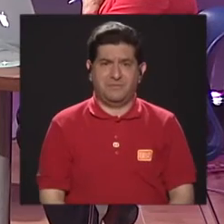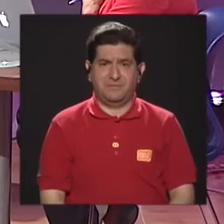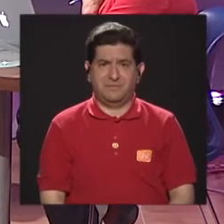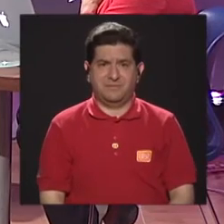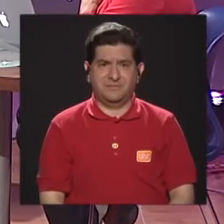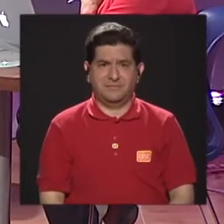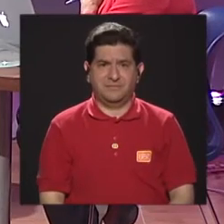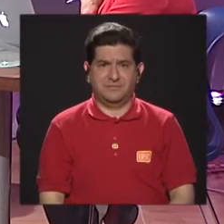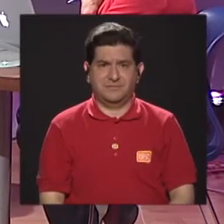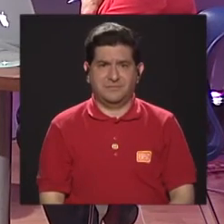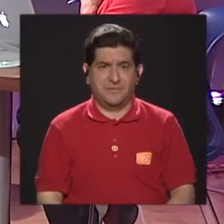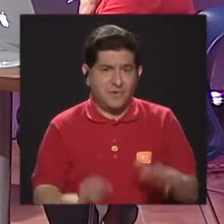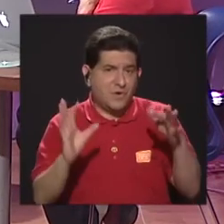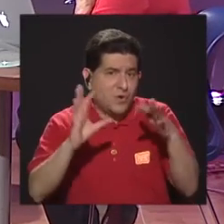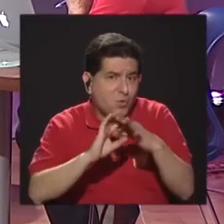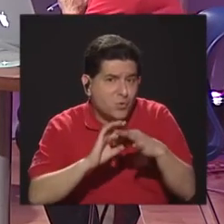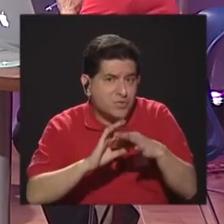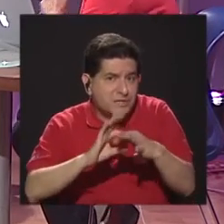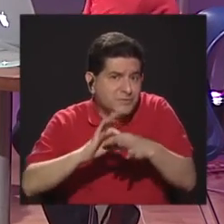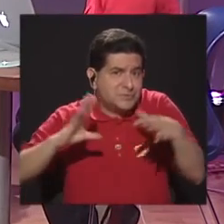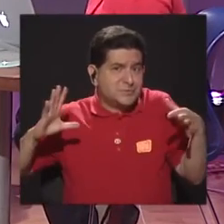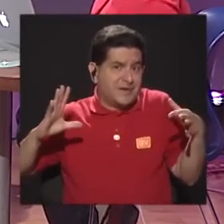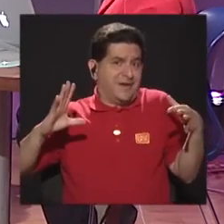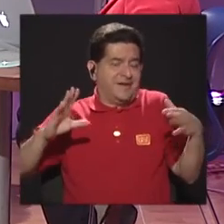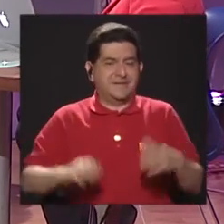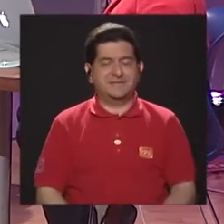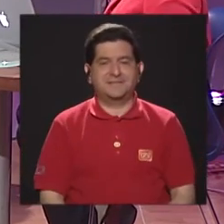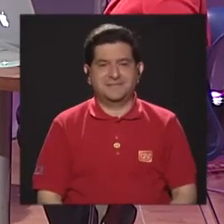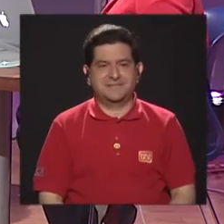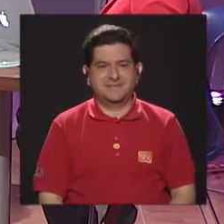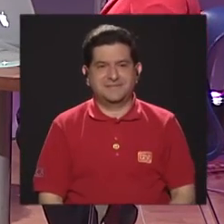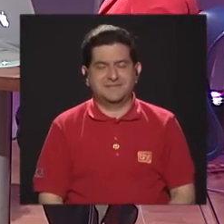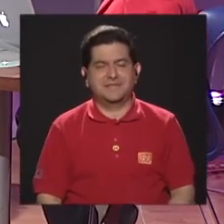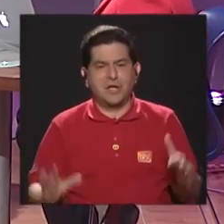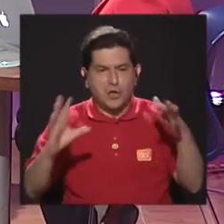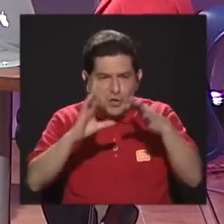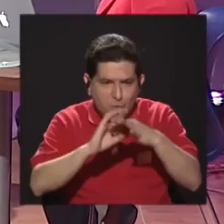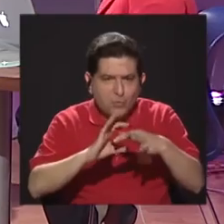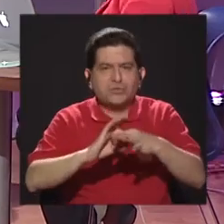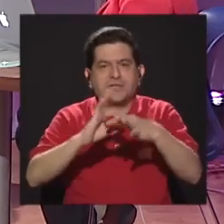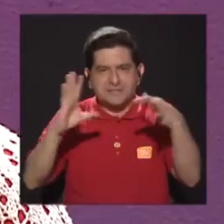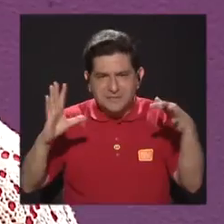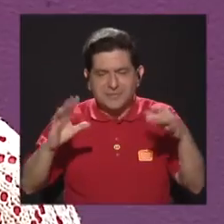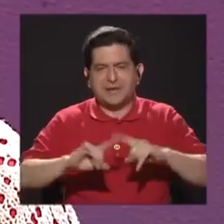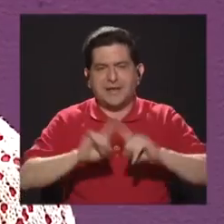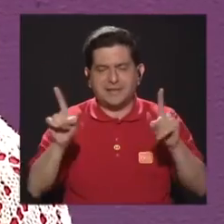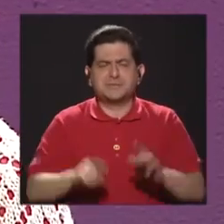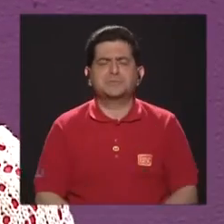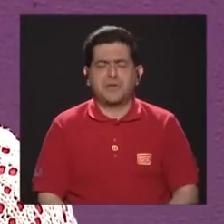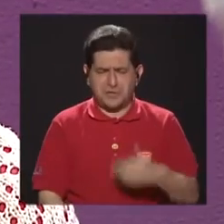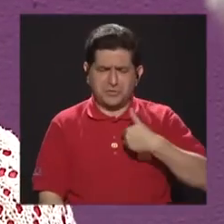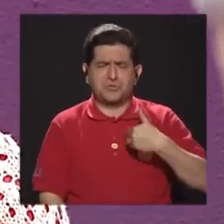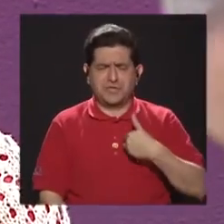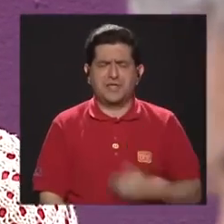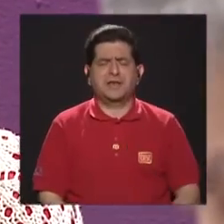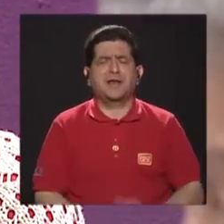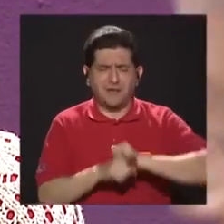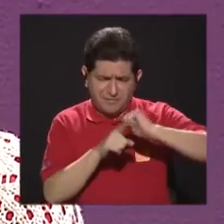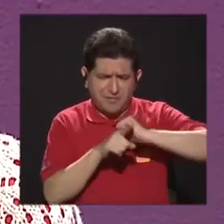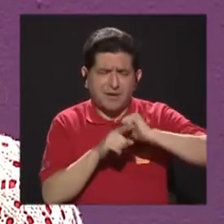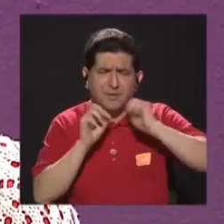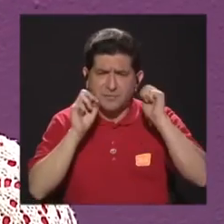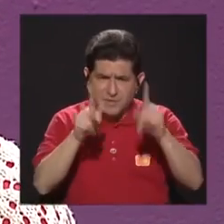Bueno, juntas y separadas, digamos. No, juntas y separadas, Marta, pero hay recursos de capacitación y hay que